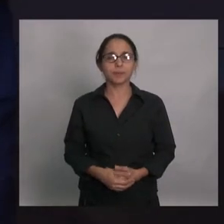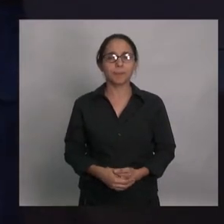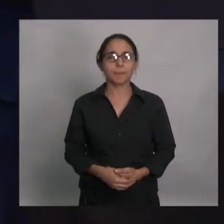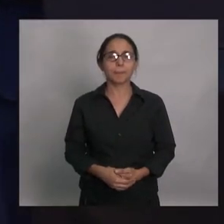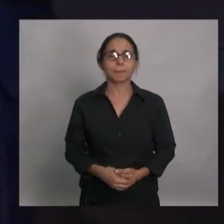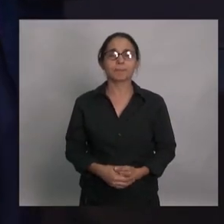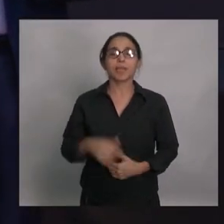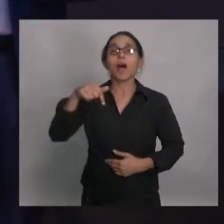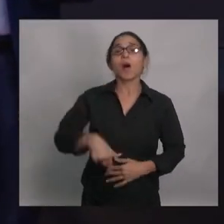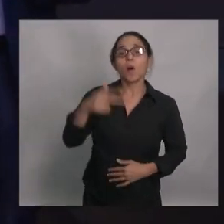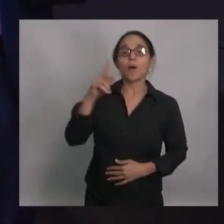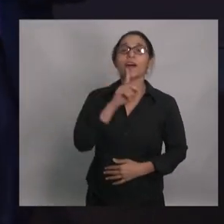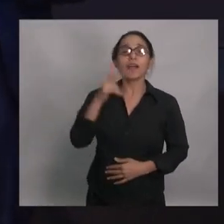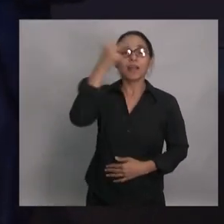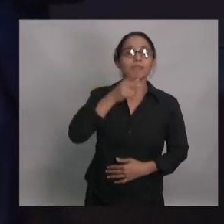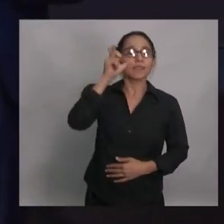con fervor